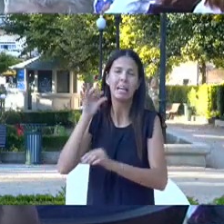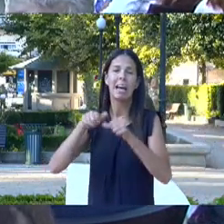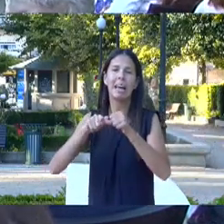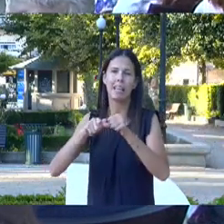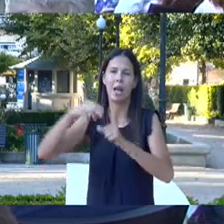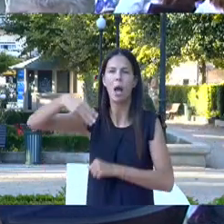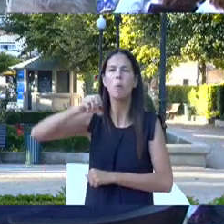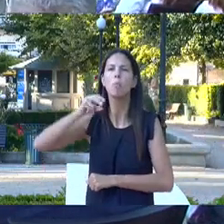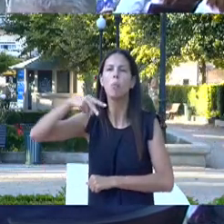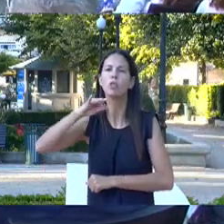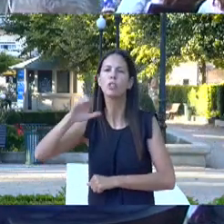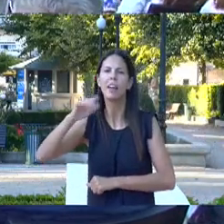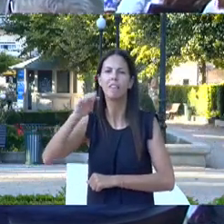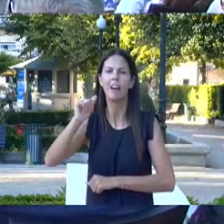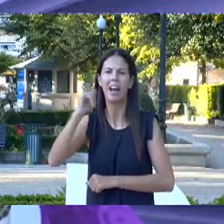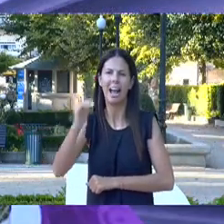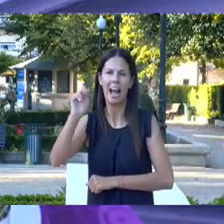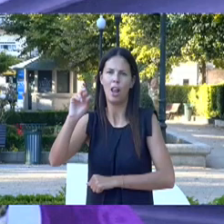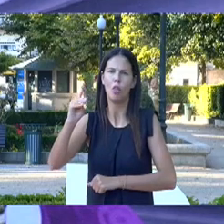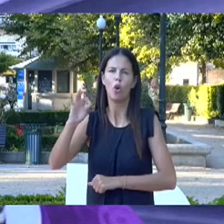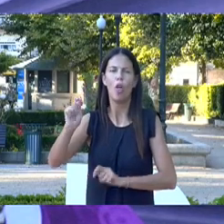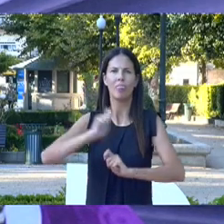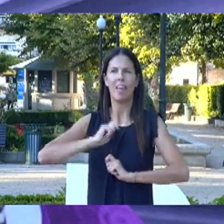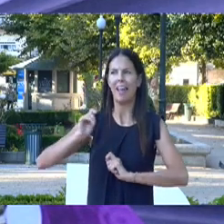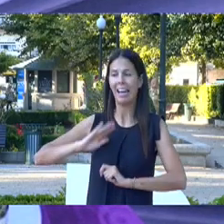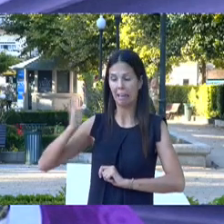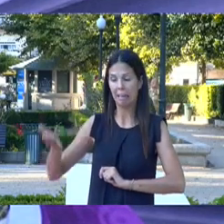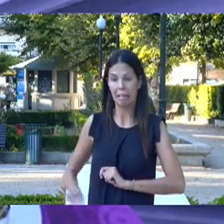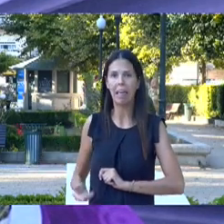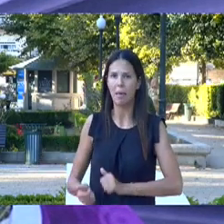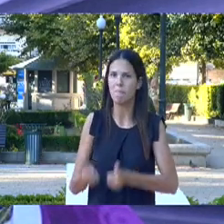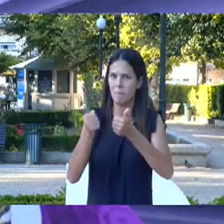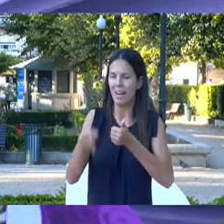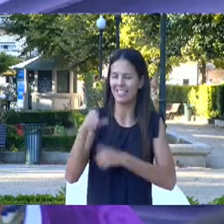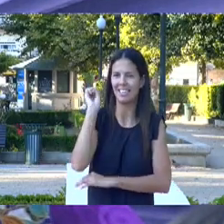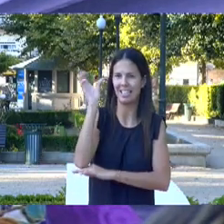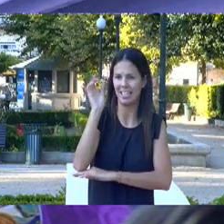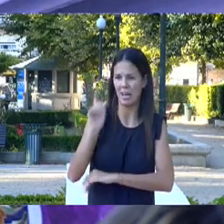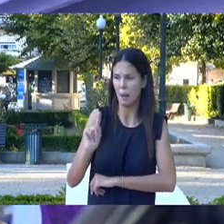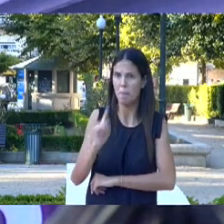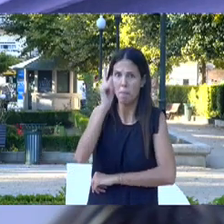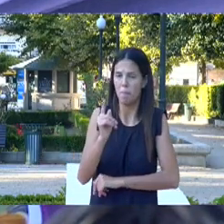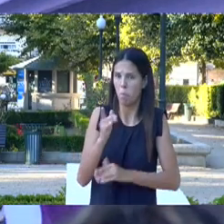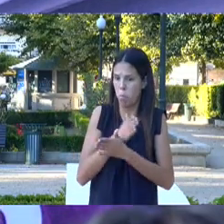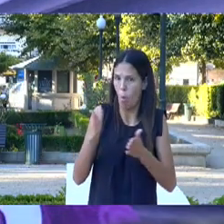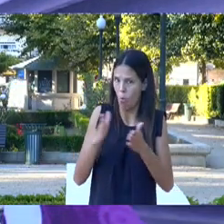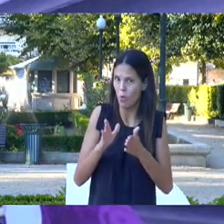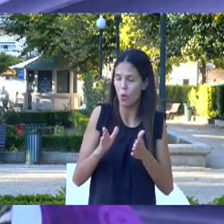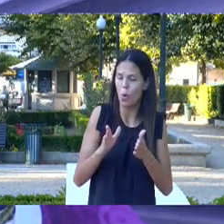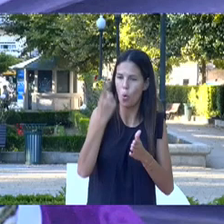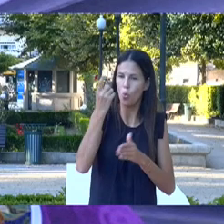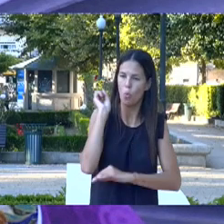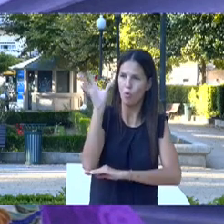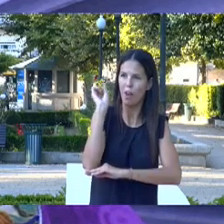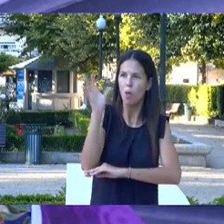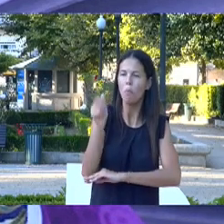nos vai a contextualizar e a enriquecer todavía máis esta charla. É a primeira vez que temos un faladoiro